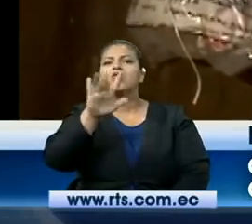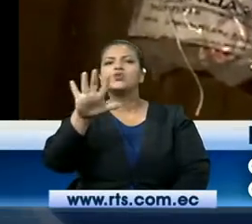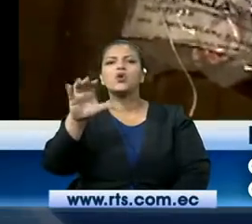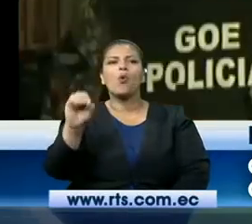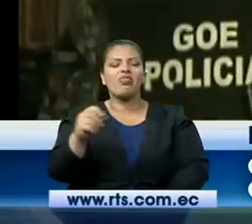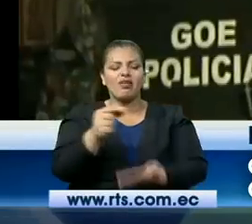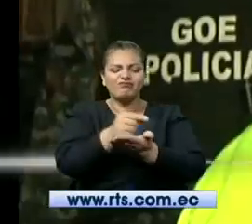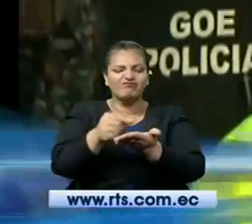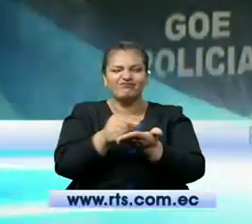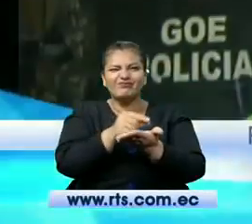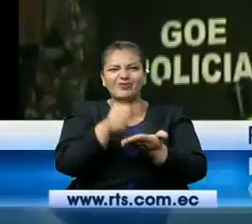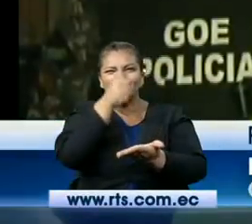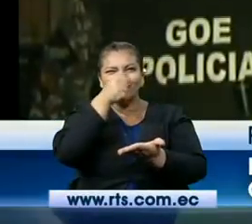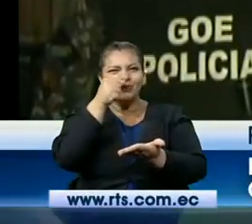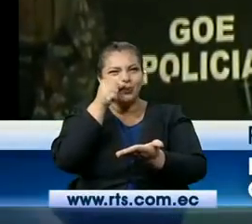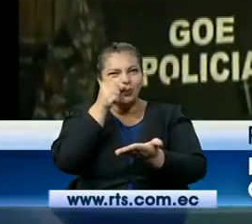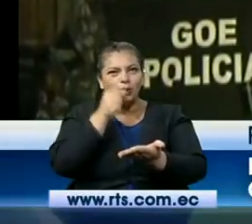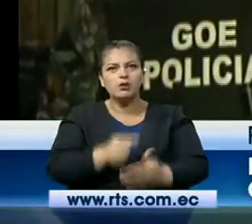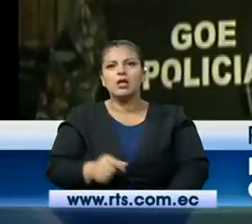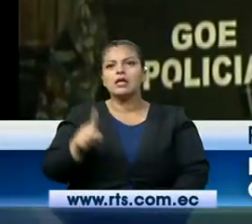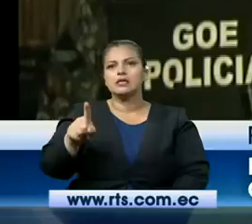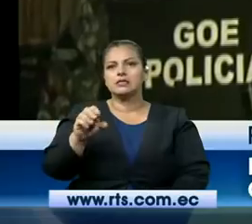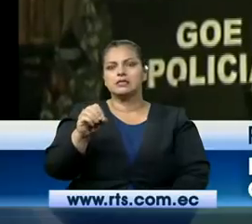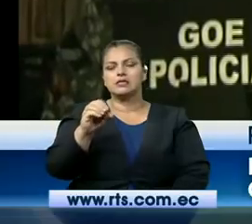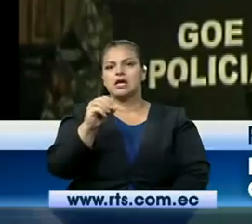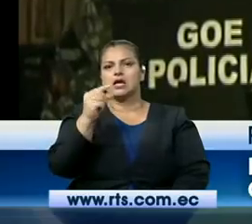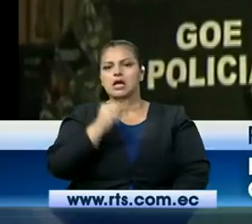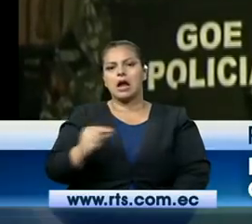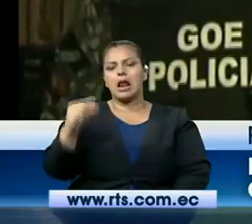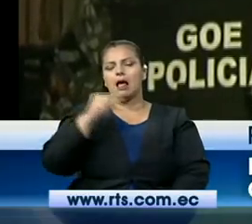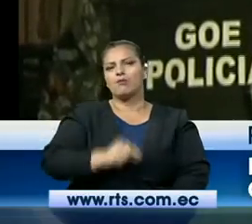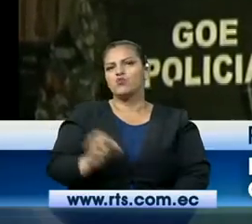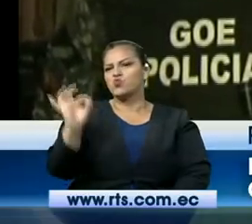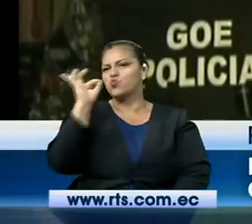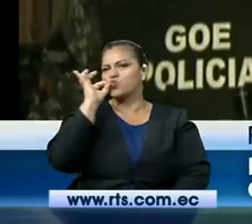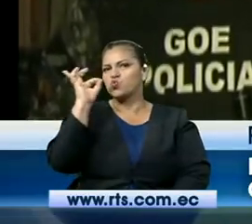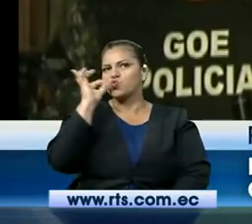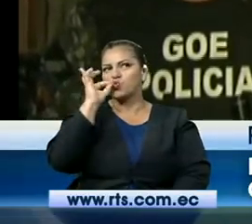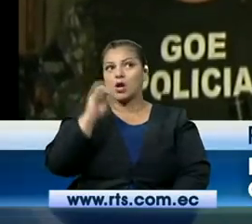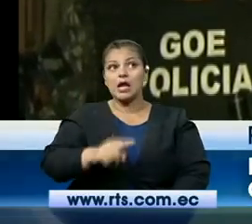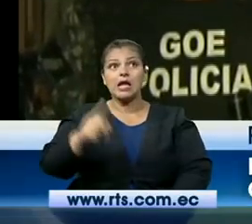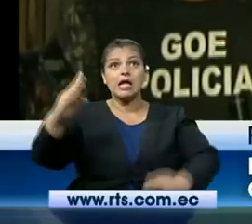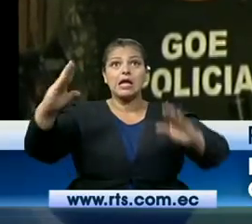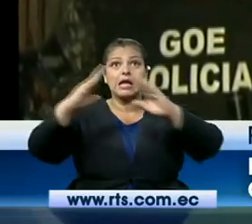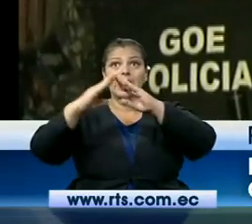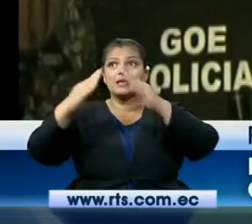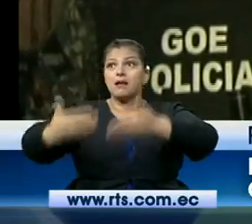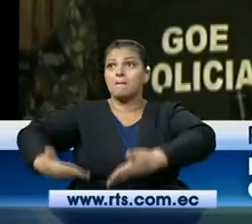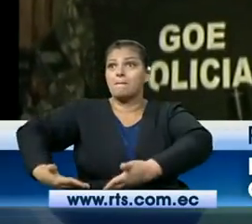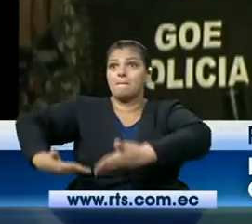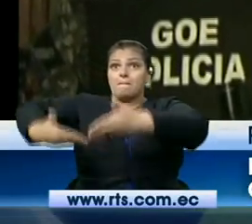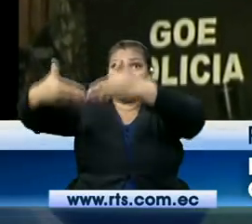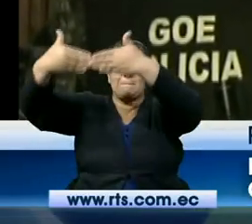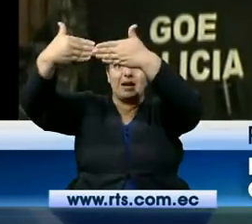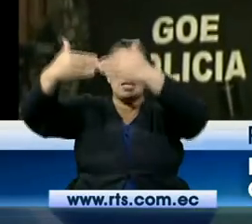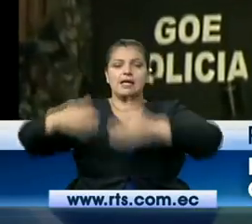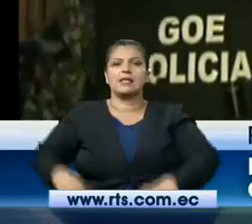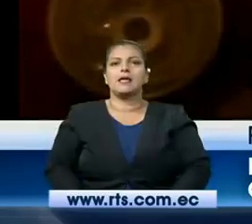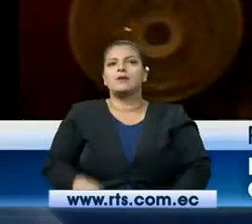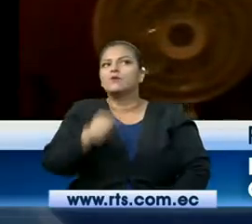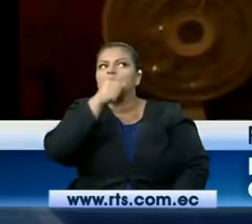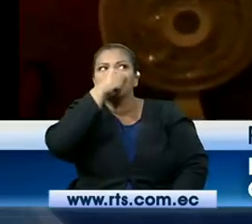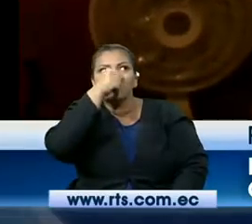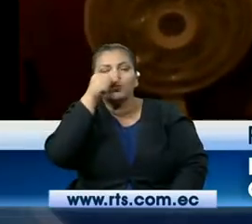en las paredes y obviamente con el apoyo de los escáneres nosotros podemos evidenciar que en esos lugares se encontraban las sustancias